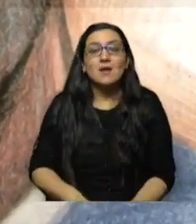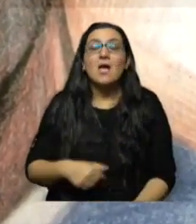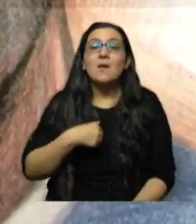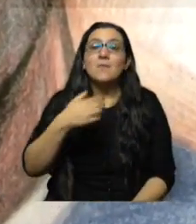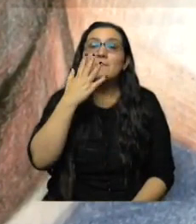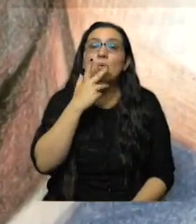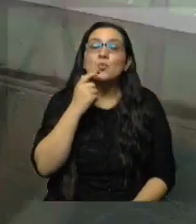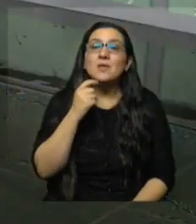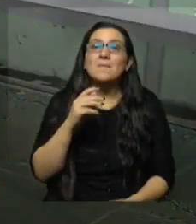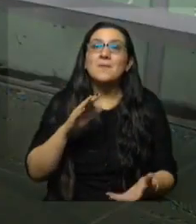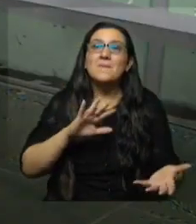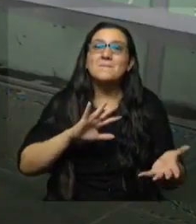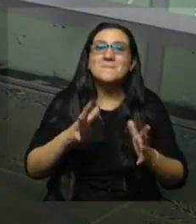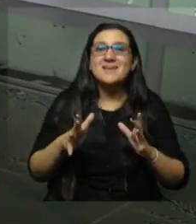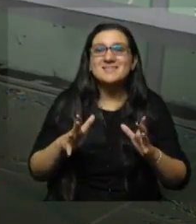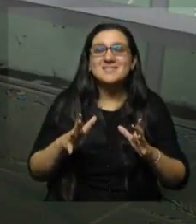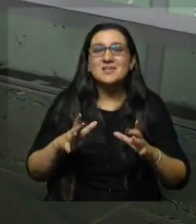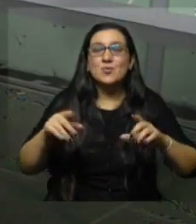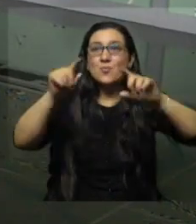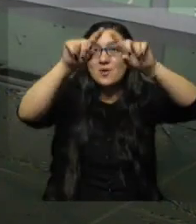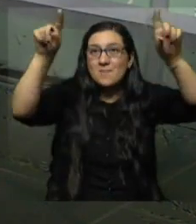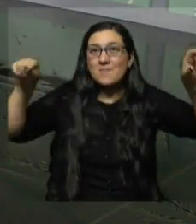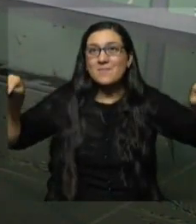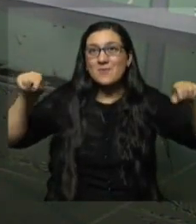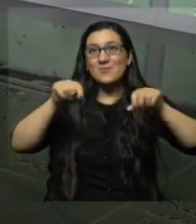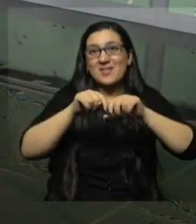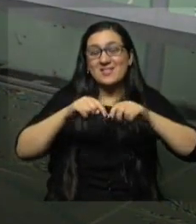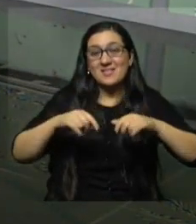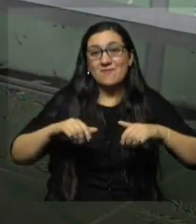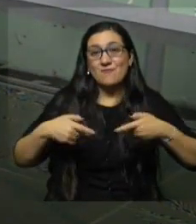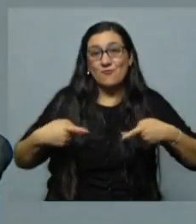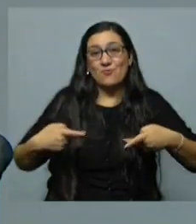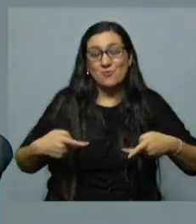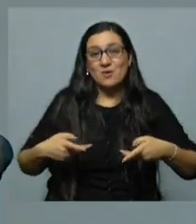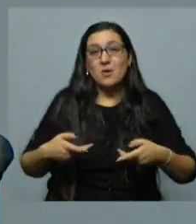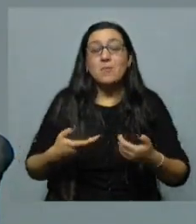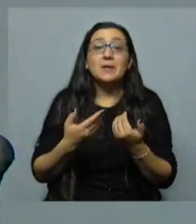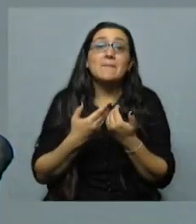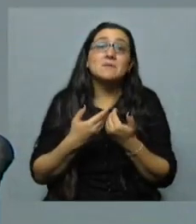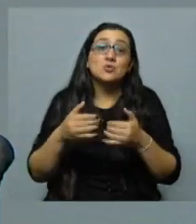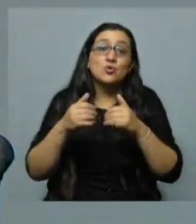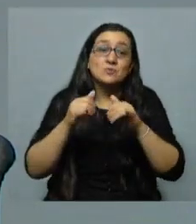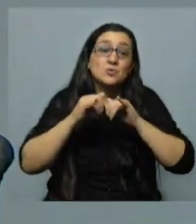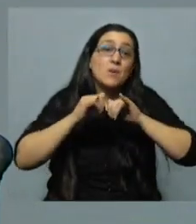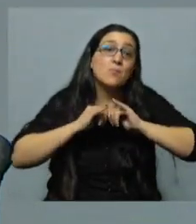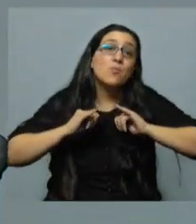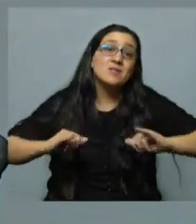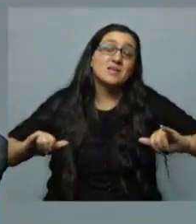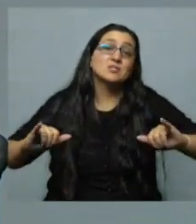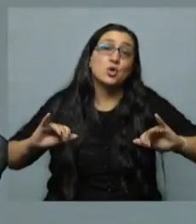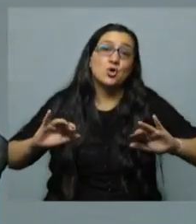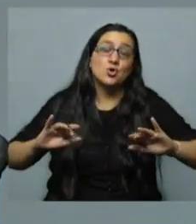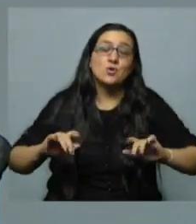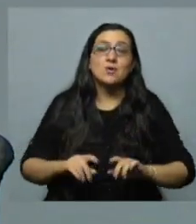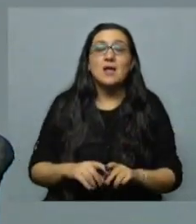como una postal del fútbol, ¿no? Porque nació para ser efímero, como una publicación, una revista, más allá que la revista Túnel es coleccionable porque